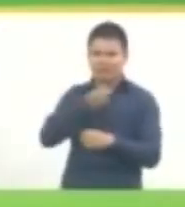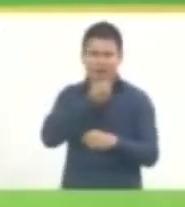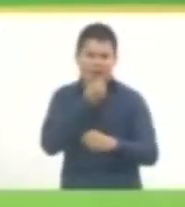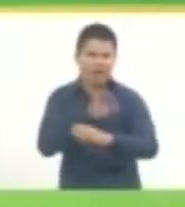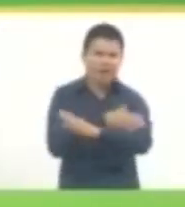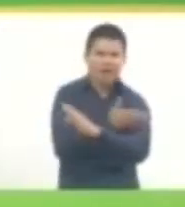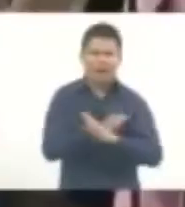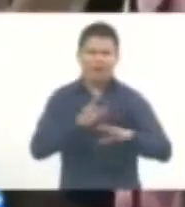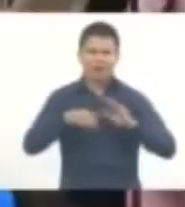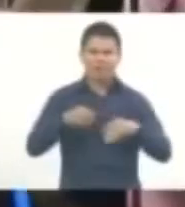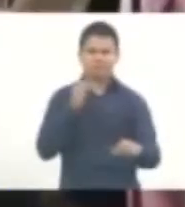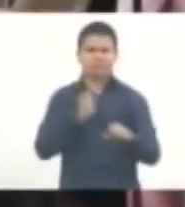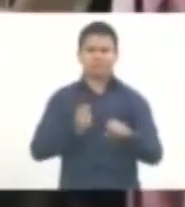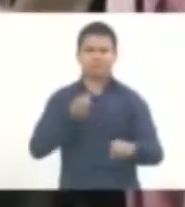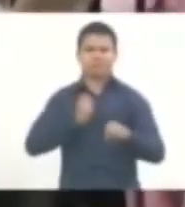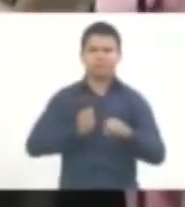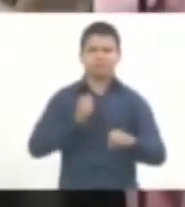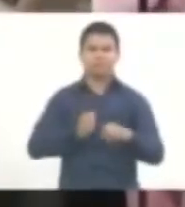La India.